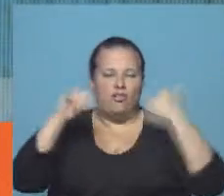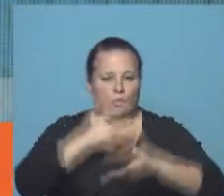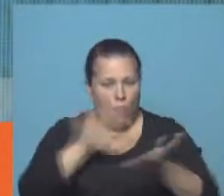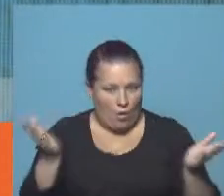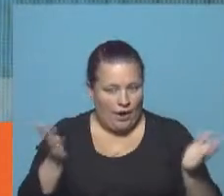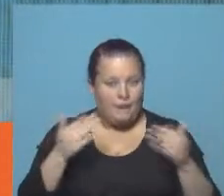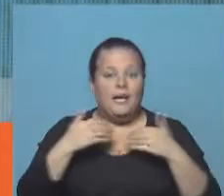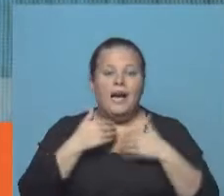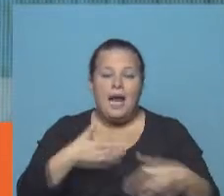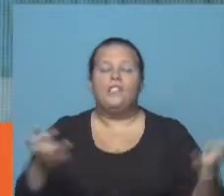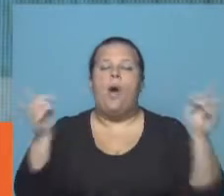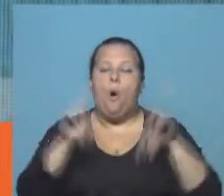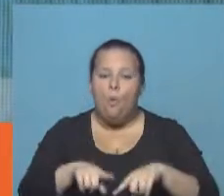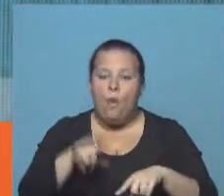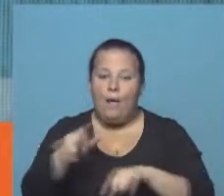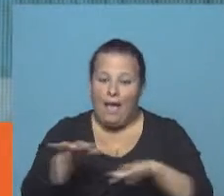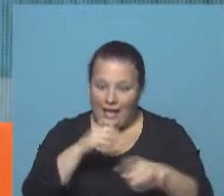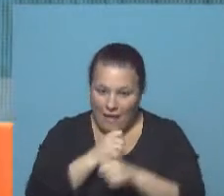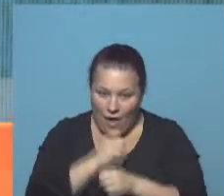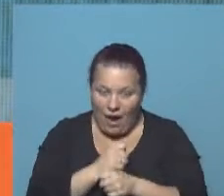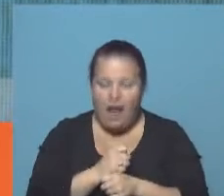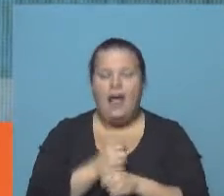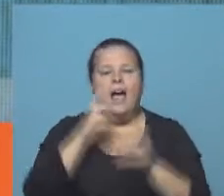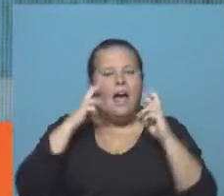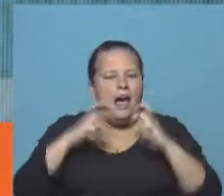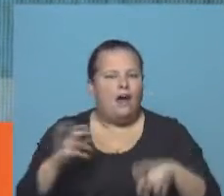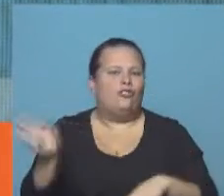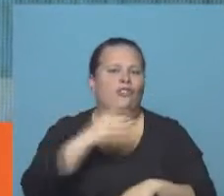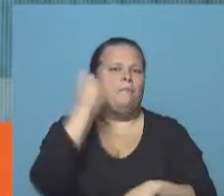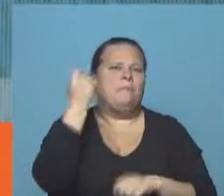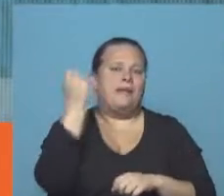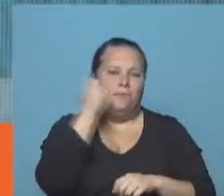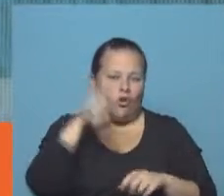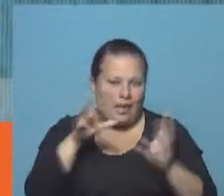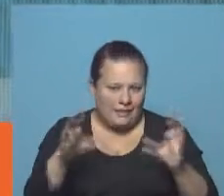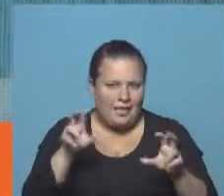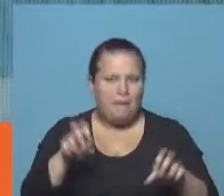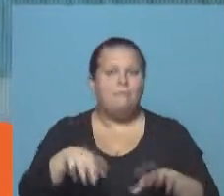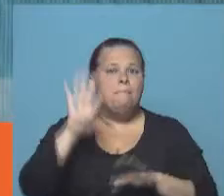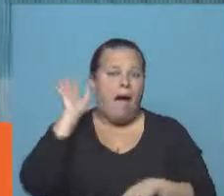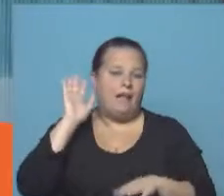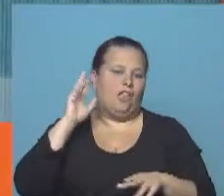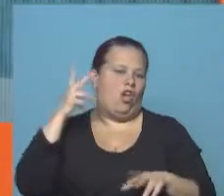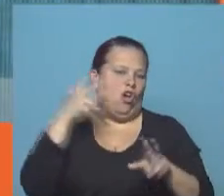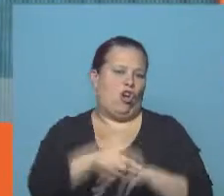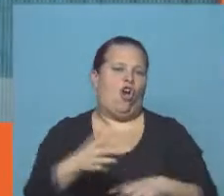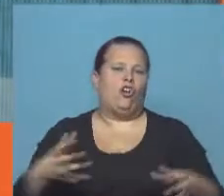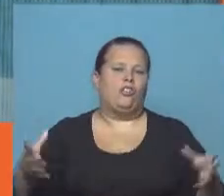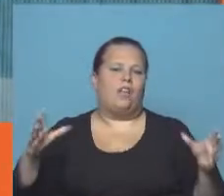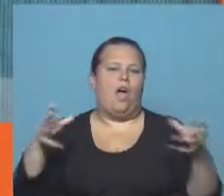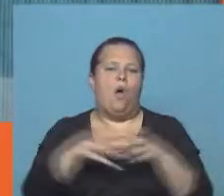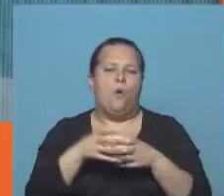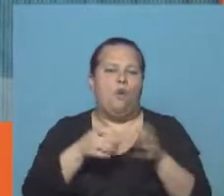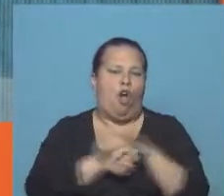a partir del relanzamiento de esa actividad y la revisión de todas las prioridades en ese campo, en particular terminando con todos los bolsones